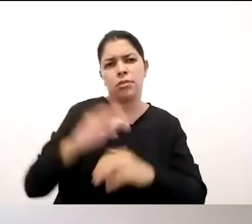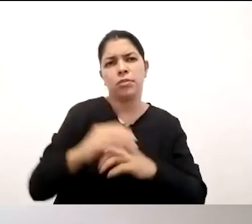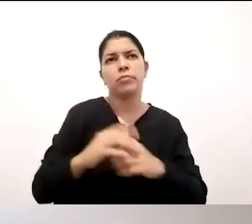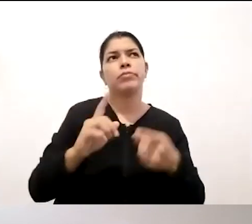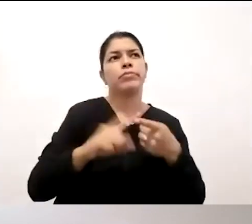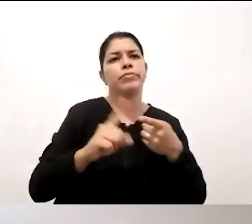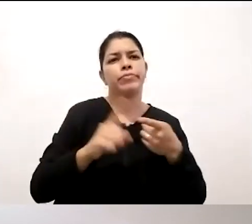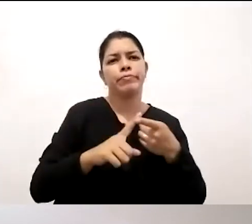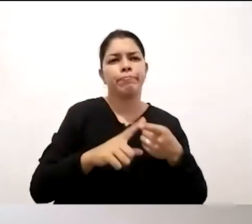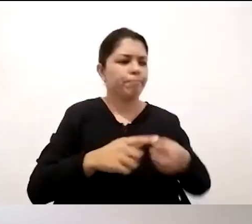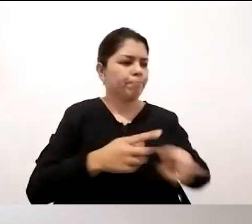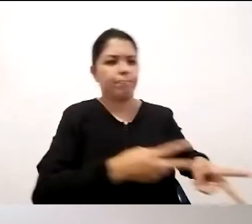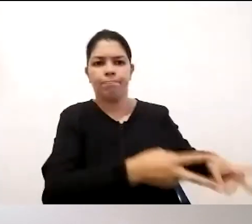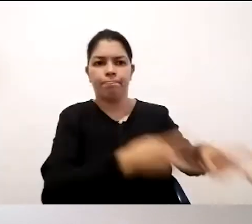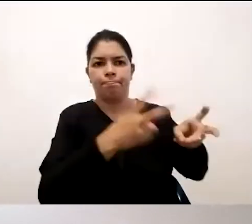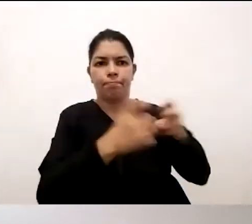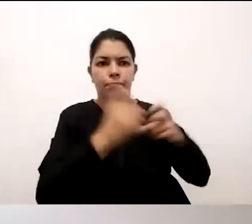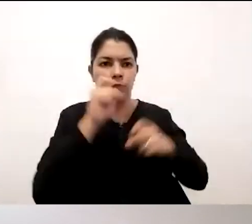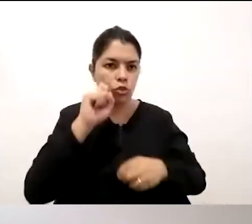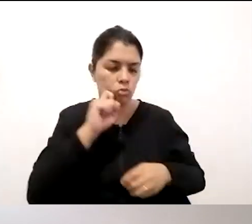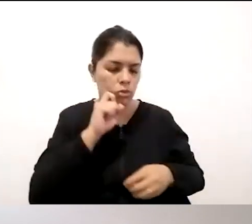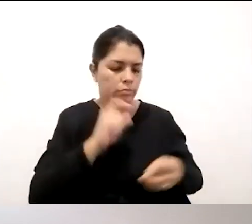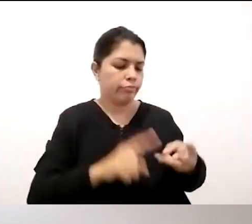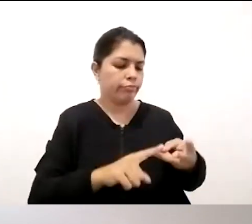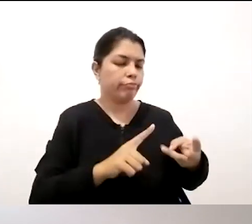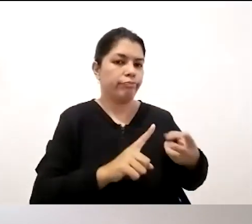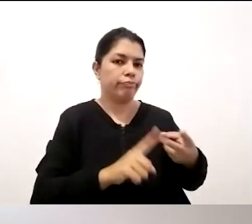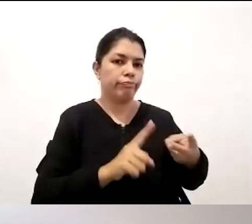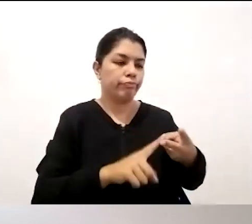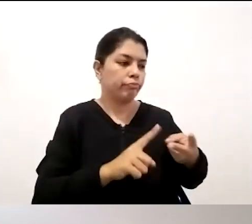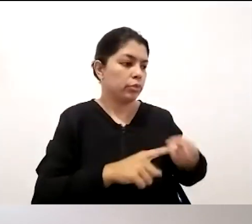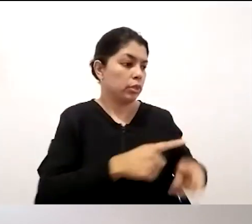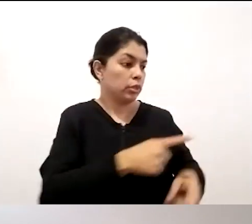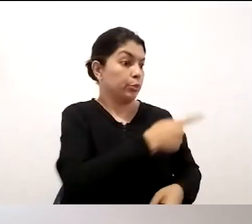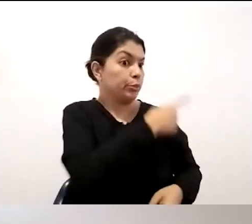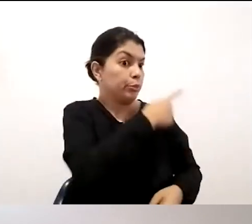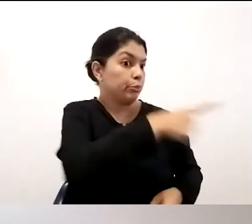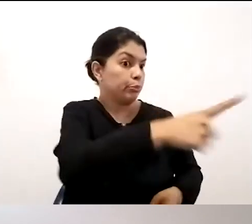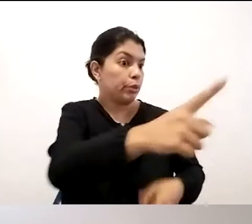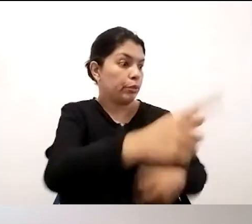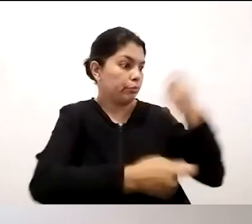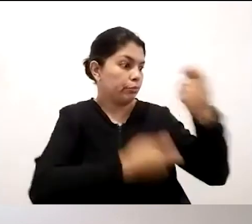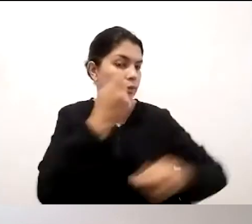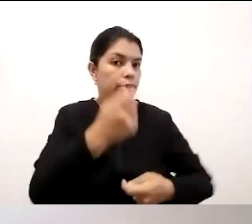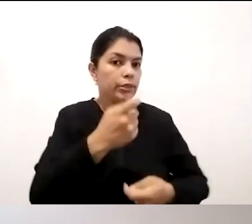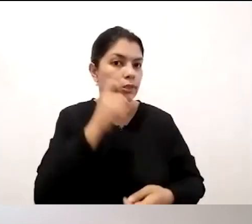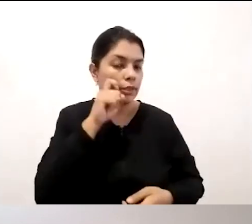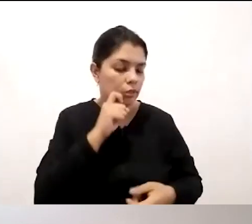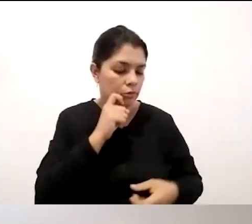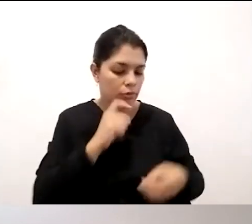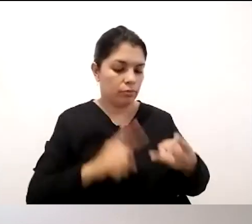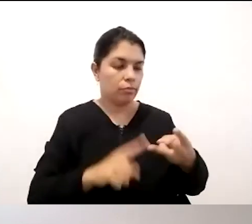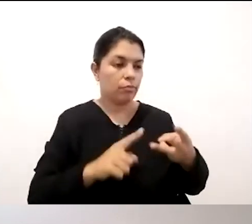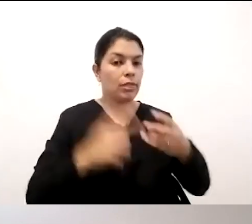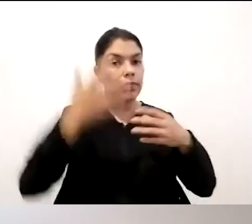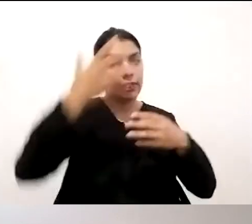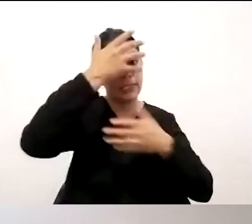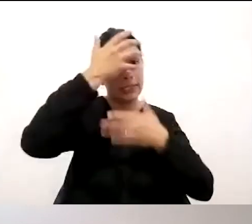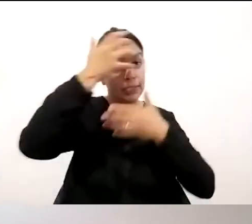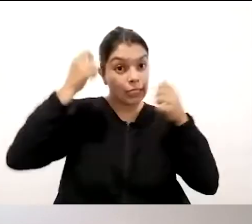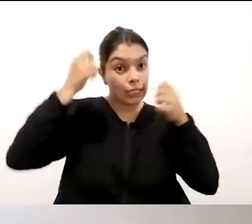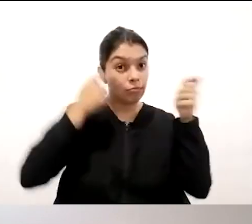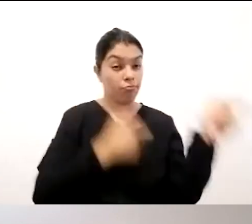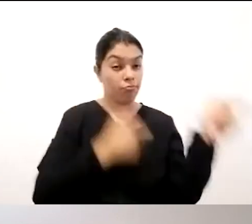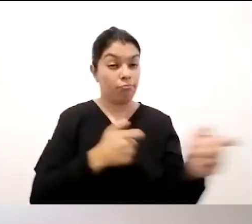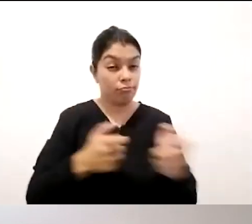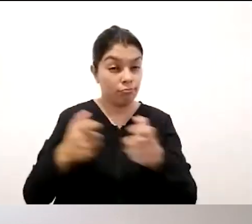explotación sexual, la trata de personas con fines de explotación sexual, la violencia sexual en el conflicto armado, la esclavitud